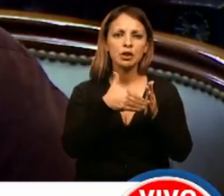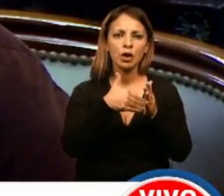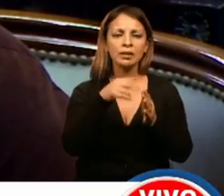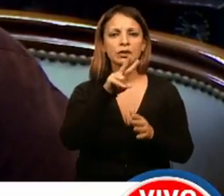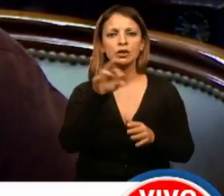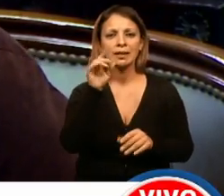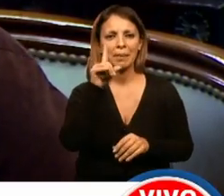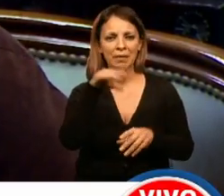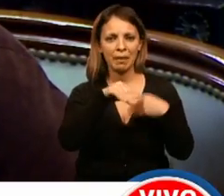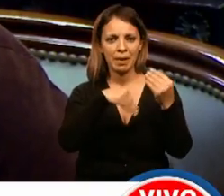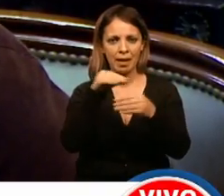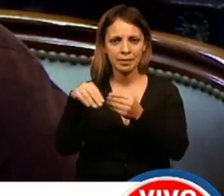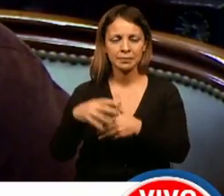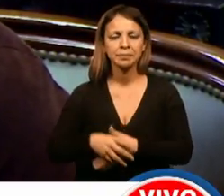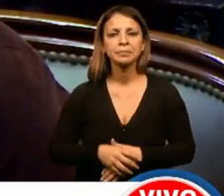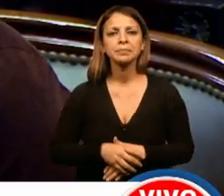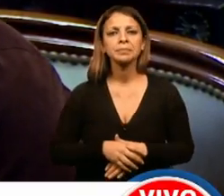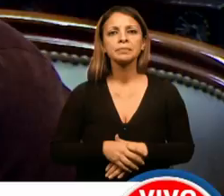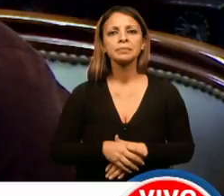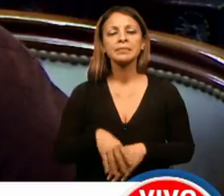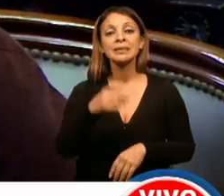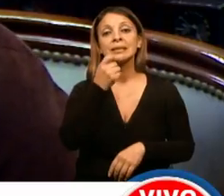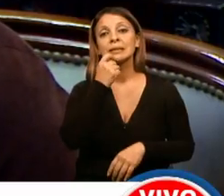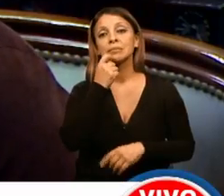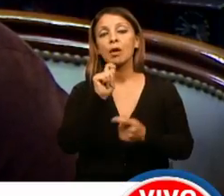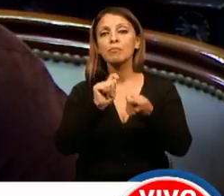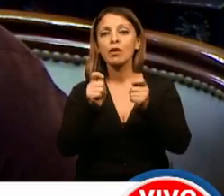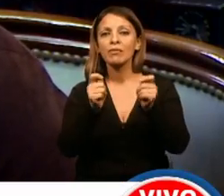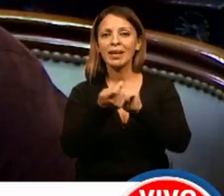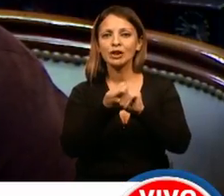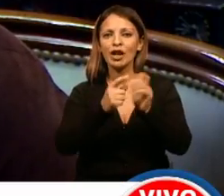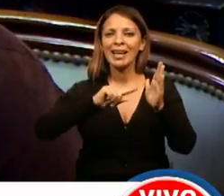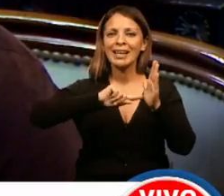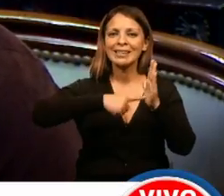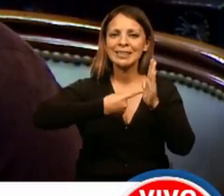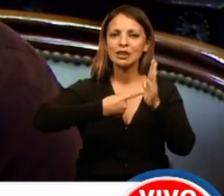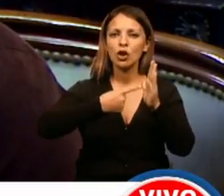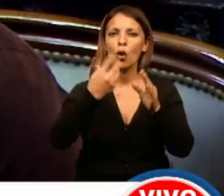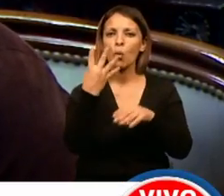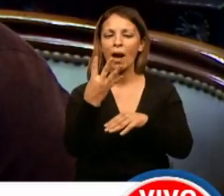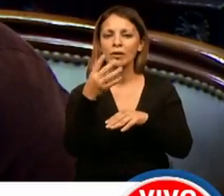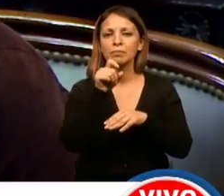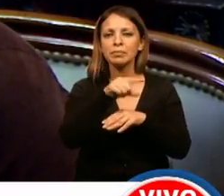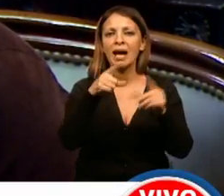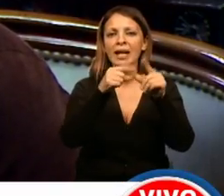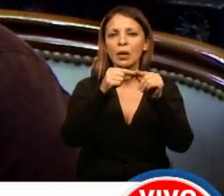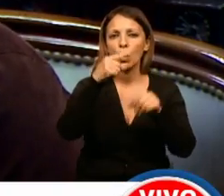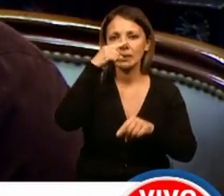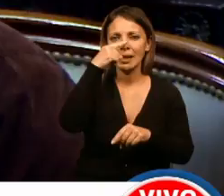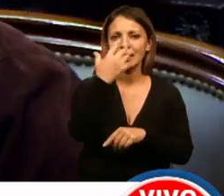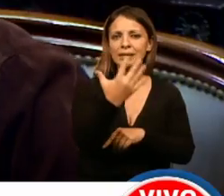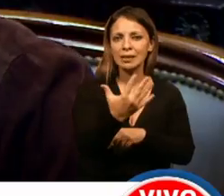doscientos con la modificación del inciso 4º del artículo 75